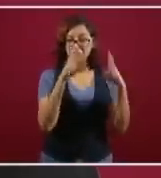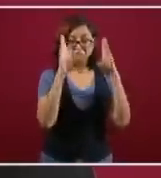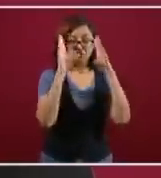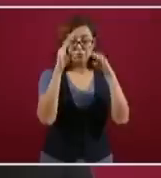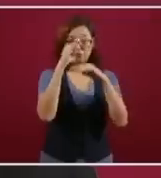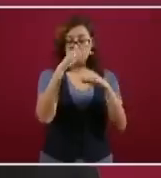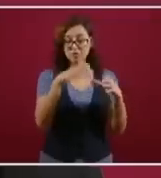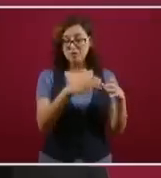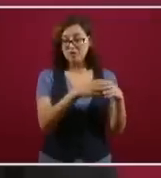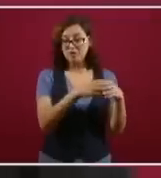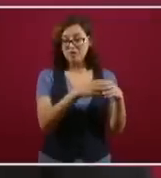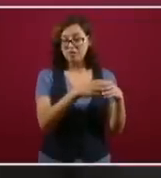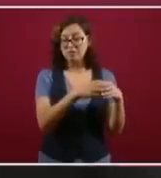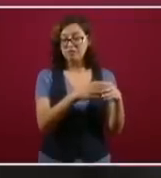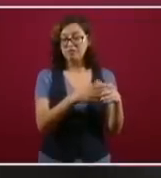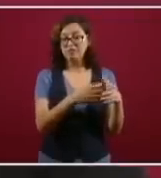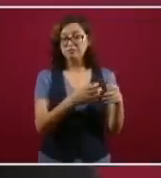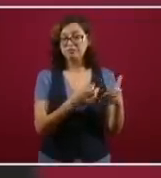incluso los